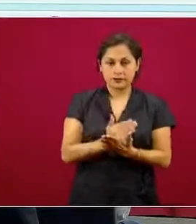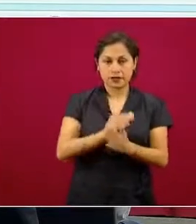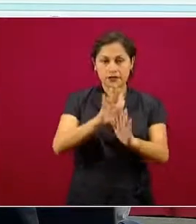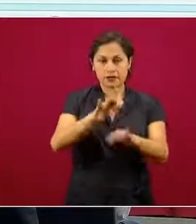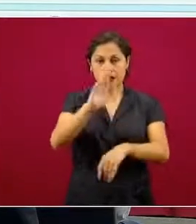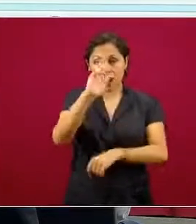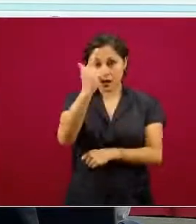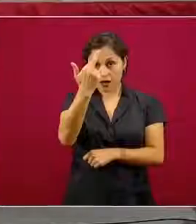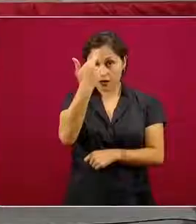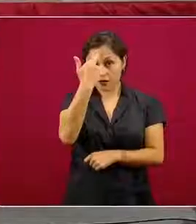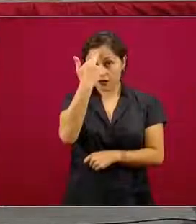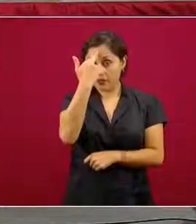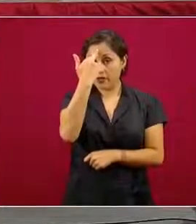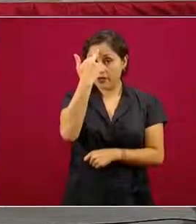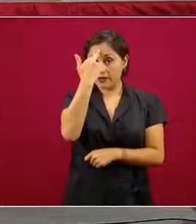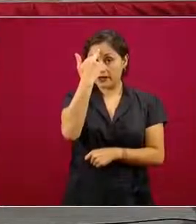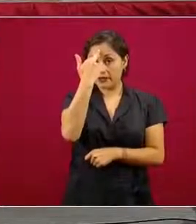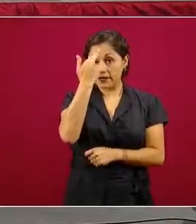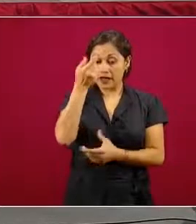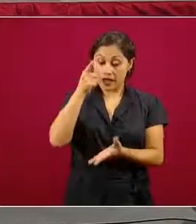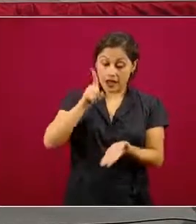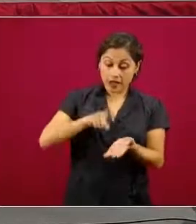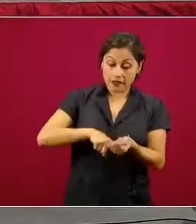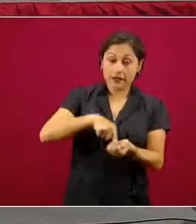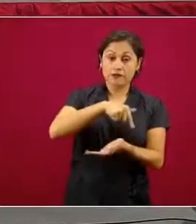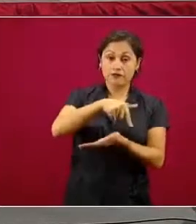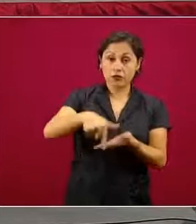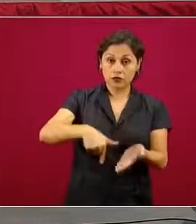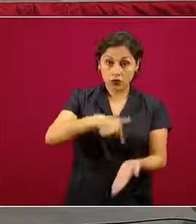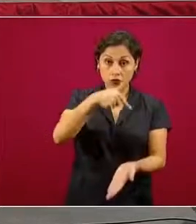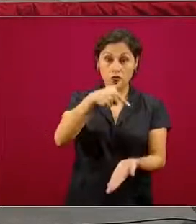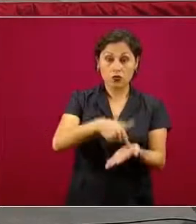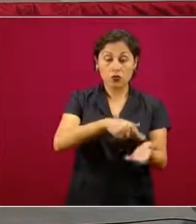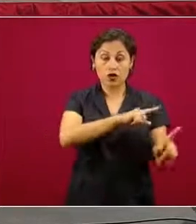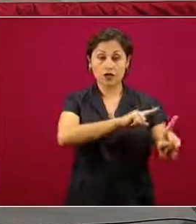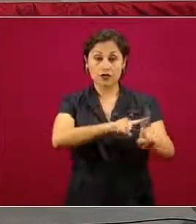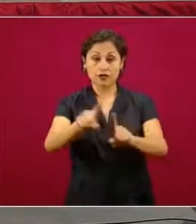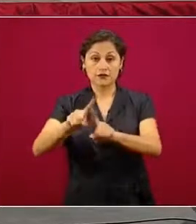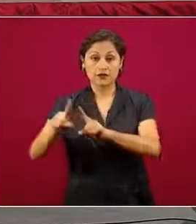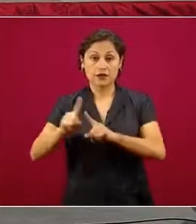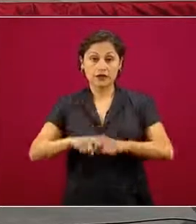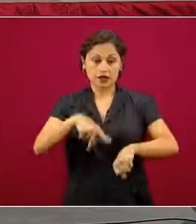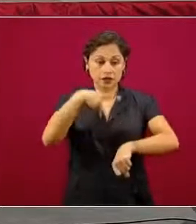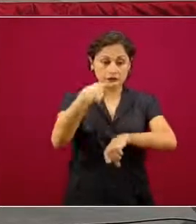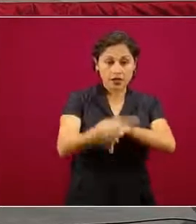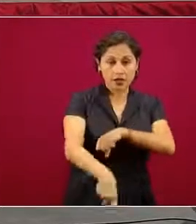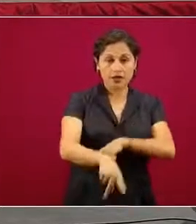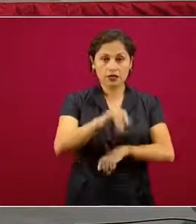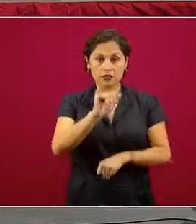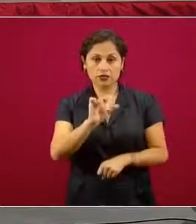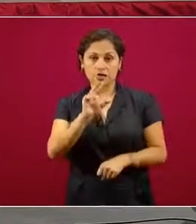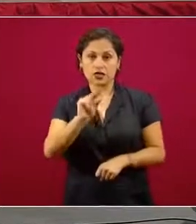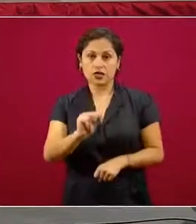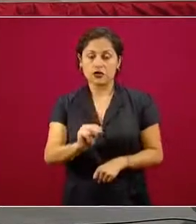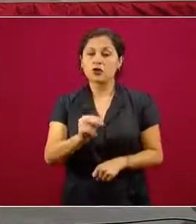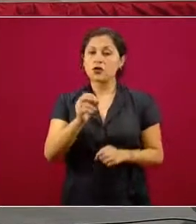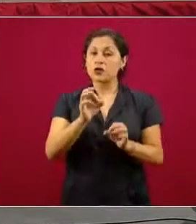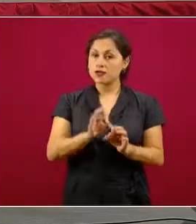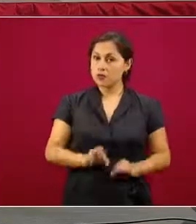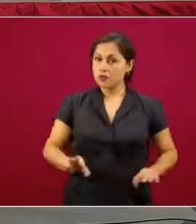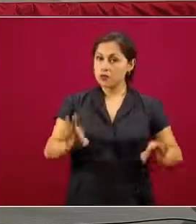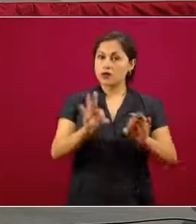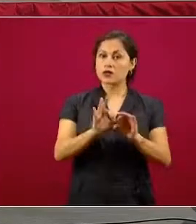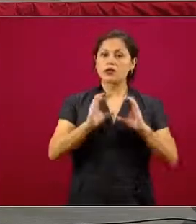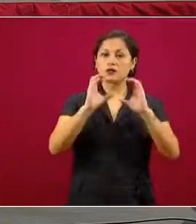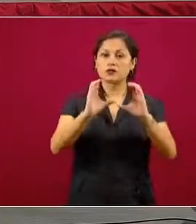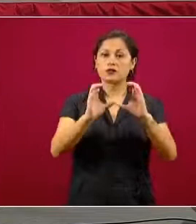indicación puntual en cualquiera de los niveles de riesgo es que si yo tengo signos y síntomas, si yo estoy enfermo,